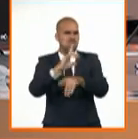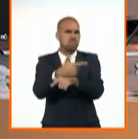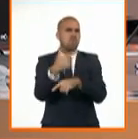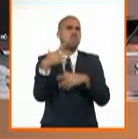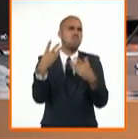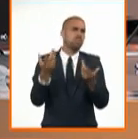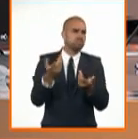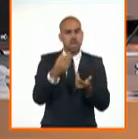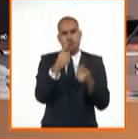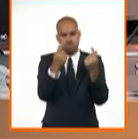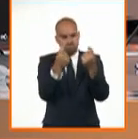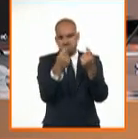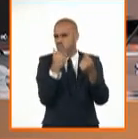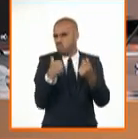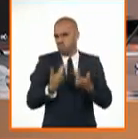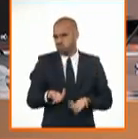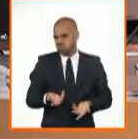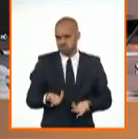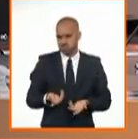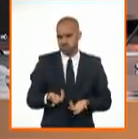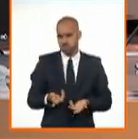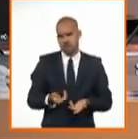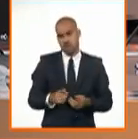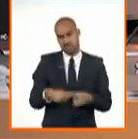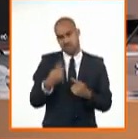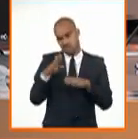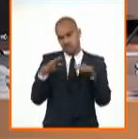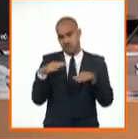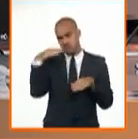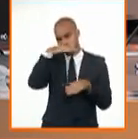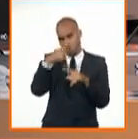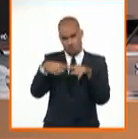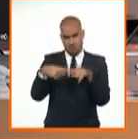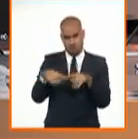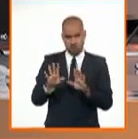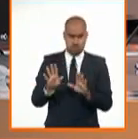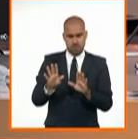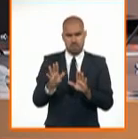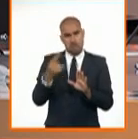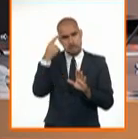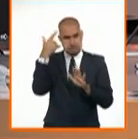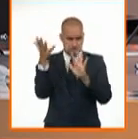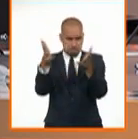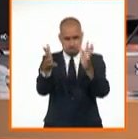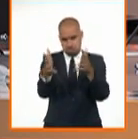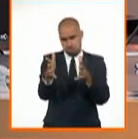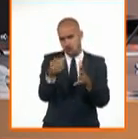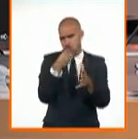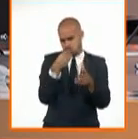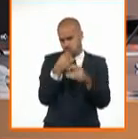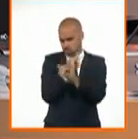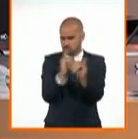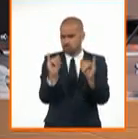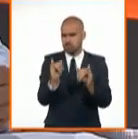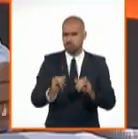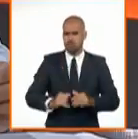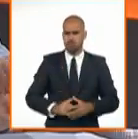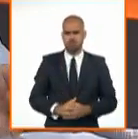claro que la planta depende de su tecnología pero pero en aproximada para tener en cuenta la idea de